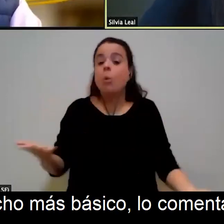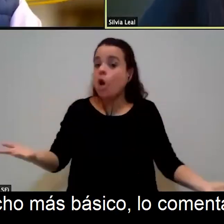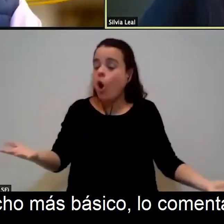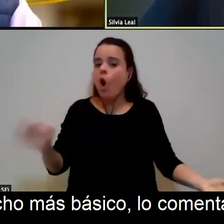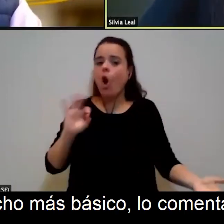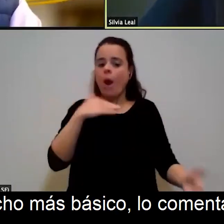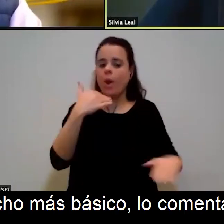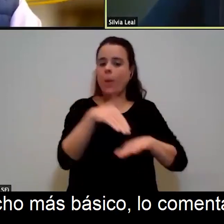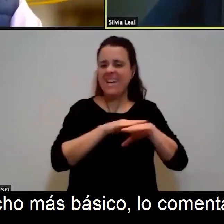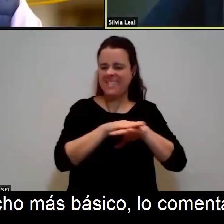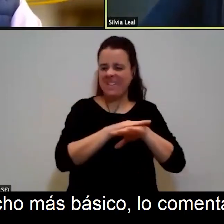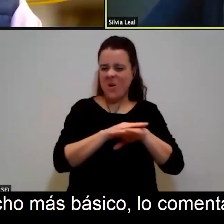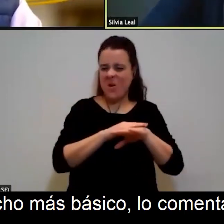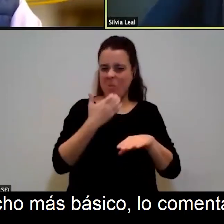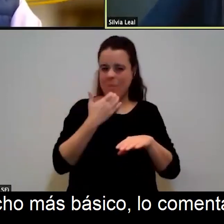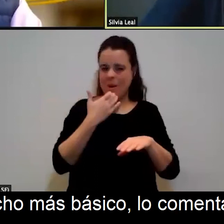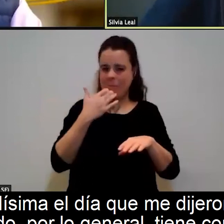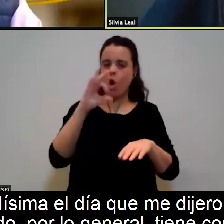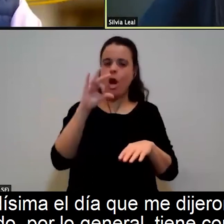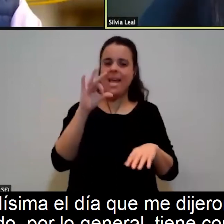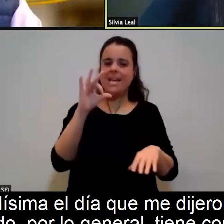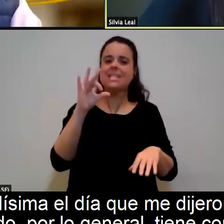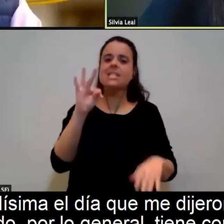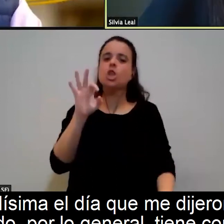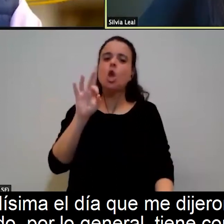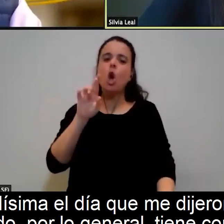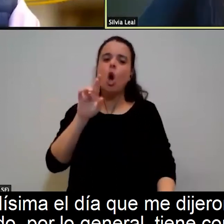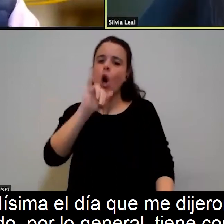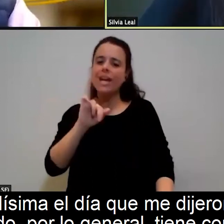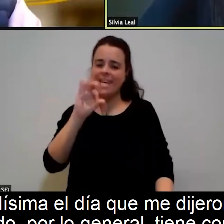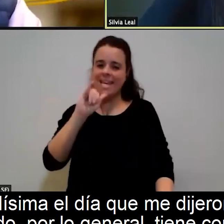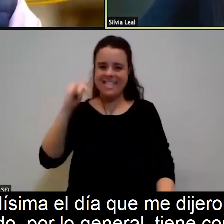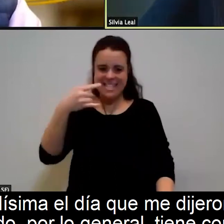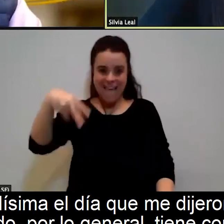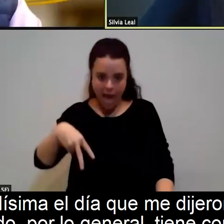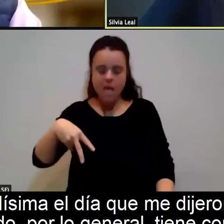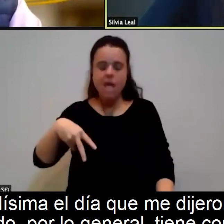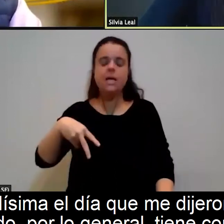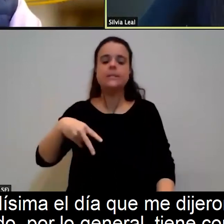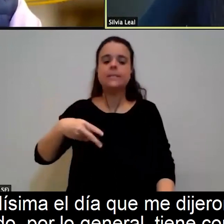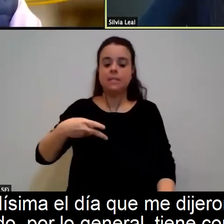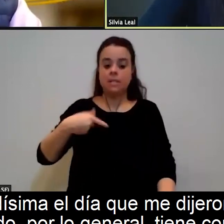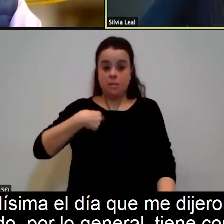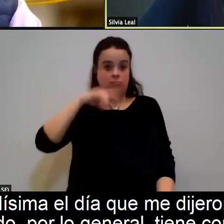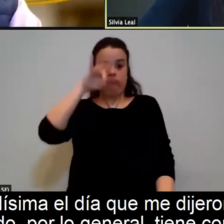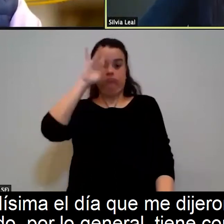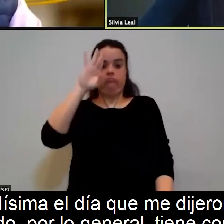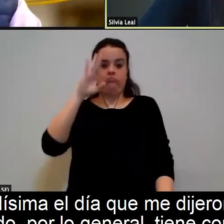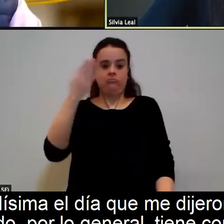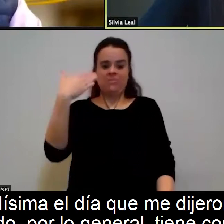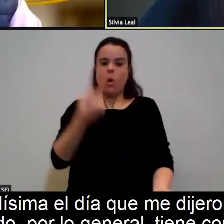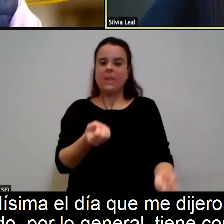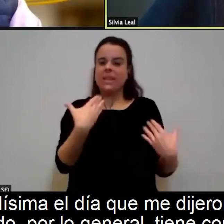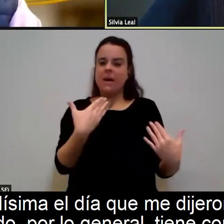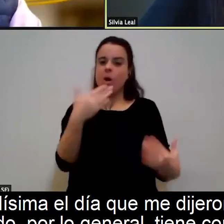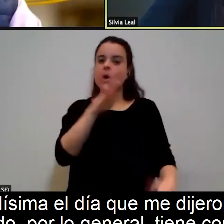¿no? Lo comentaba antes de StorySign. Yo me quedé sorprendidísima el día que me dijeron que un niño de 16 años, por lo general,